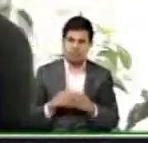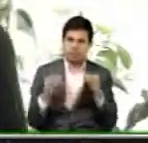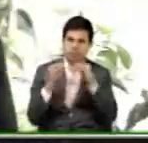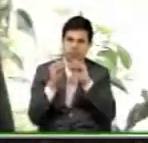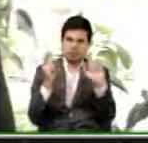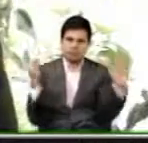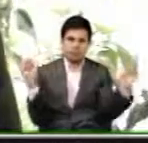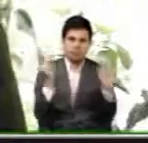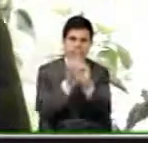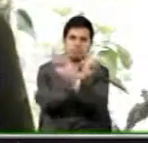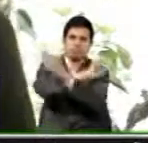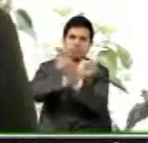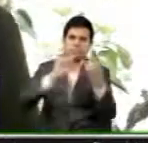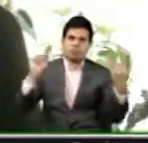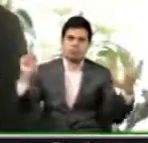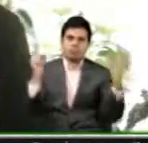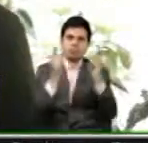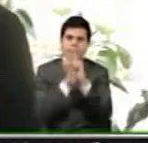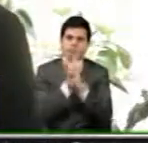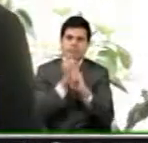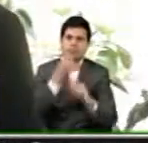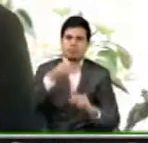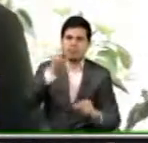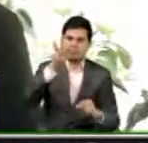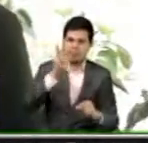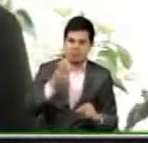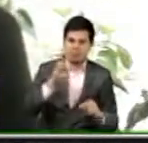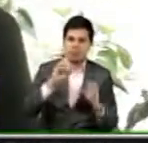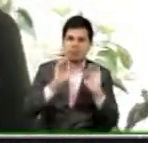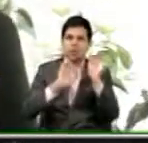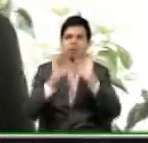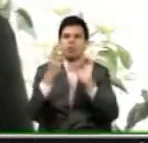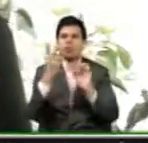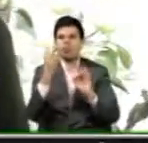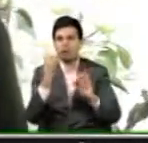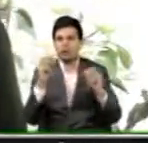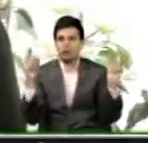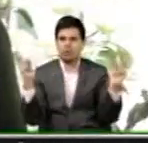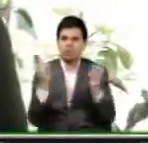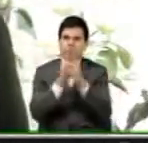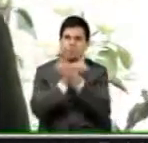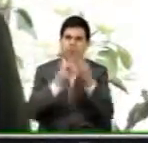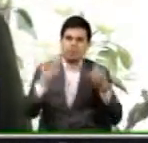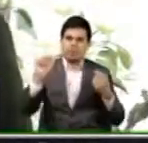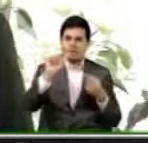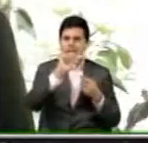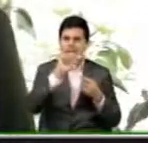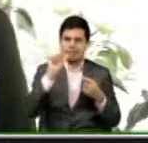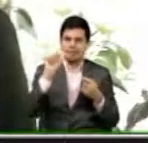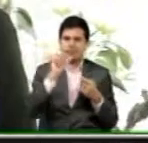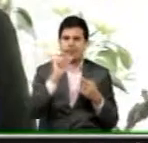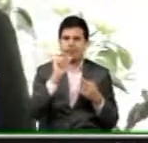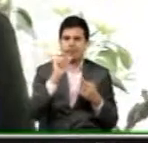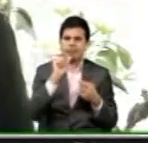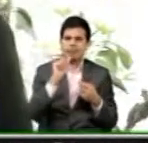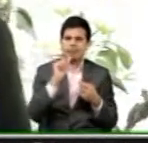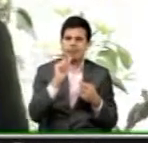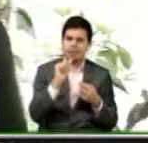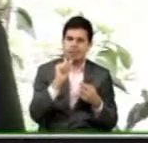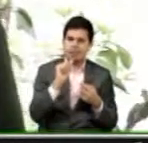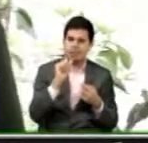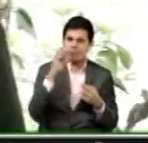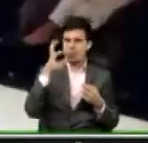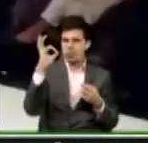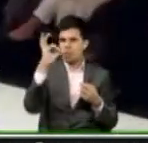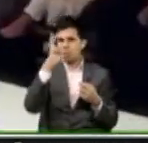se van a manejar 18 a 20 pasarelas. Tenemos 30 modelos mujeres, 10 hombres, y son los encargados como